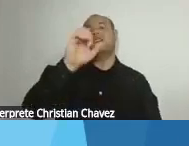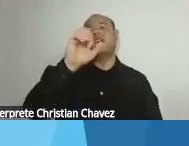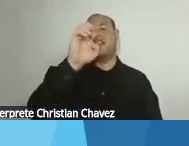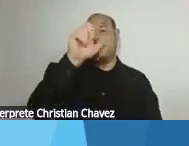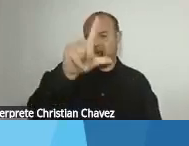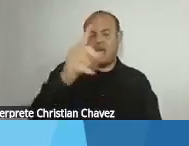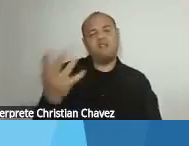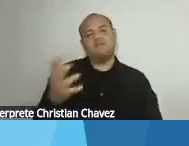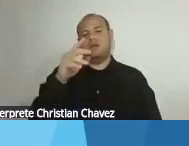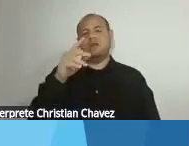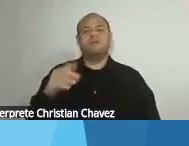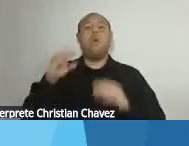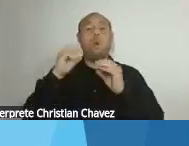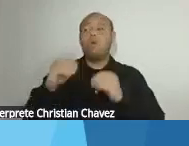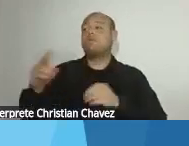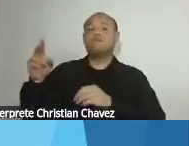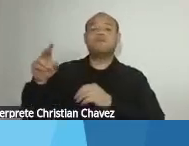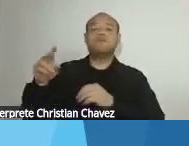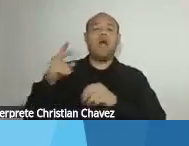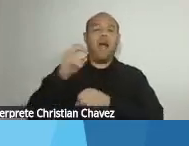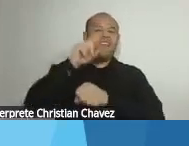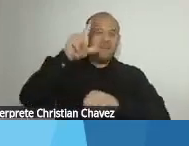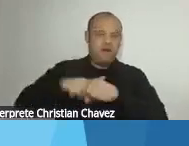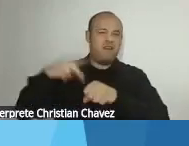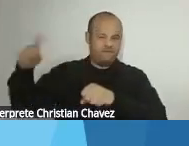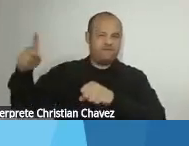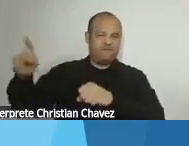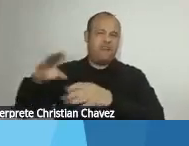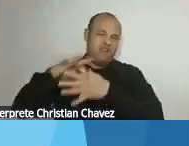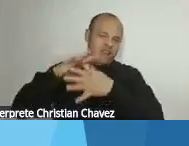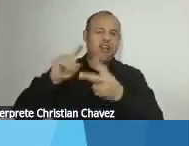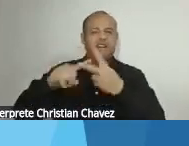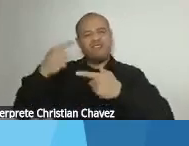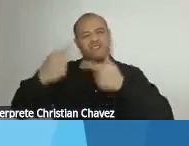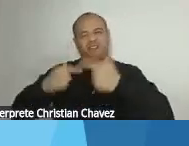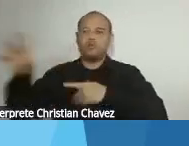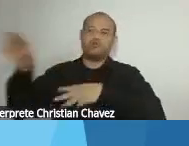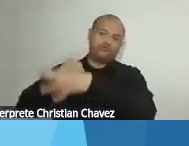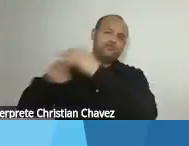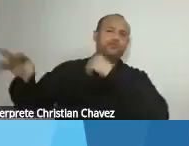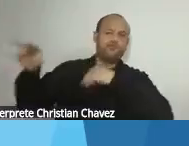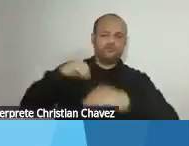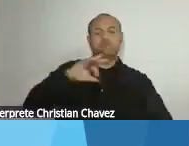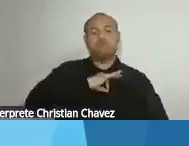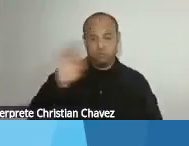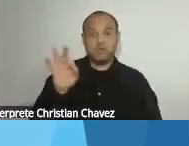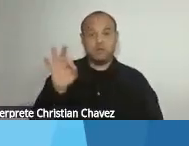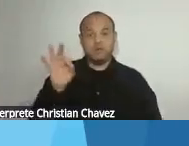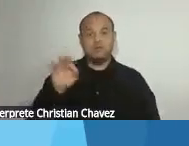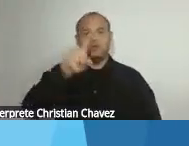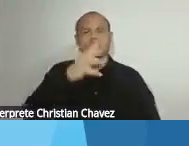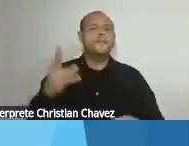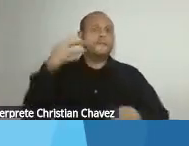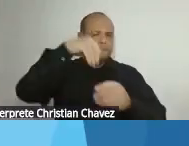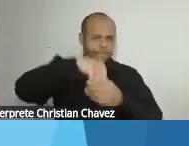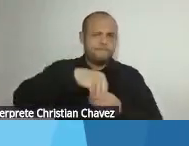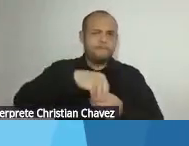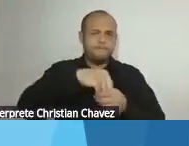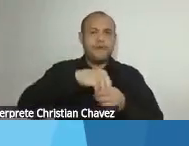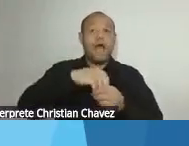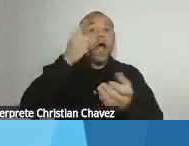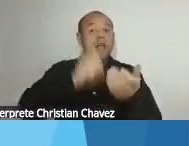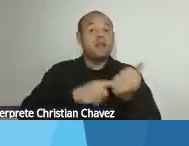o leguminosas y sobre todo involucre aquellos alimentos que nos aporta ácidos grasos mono